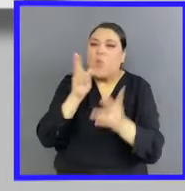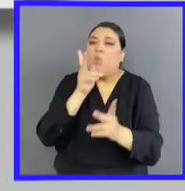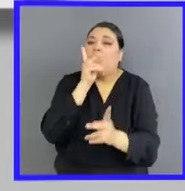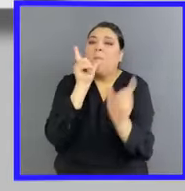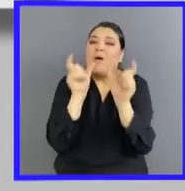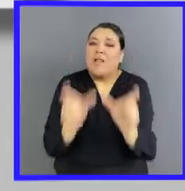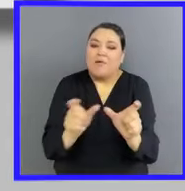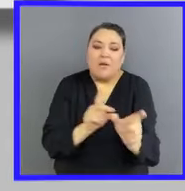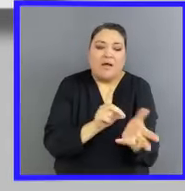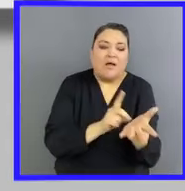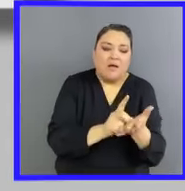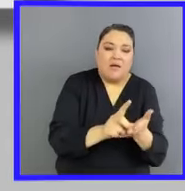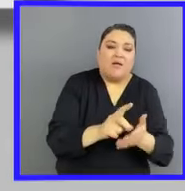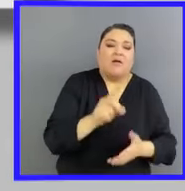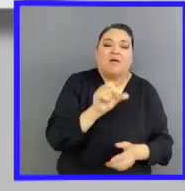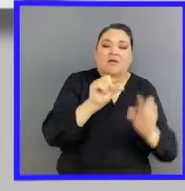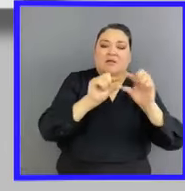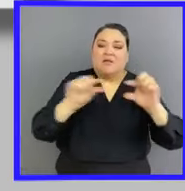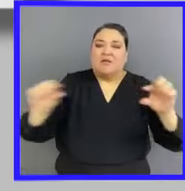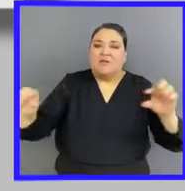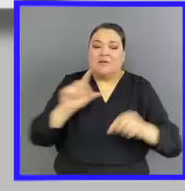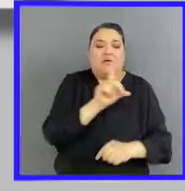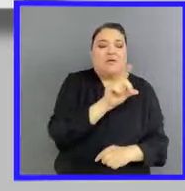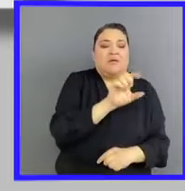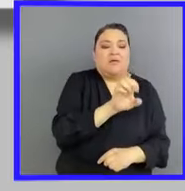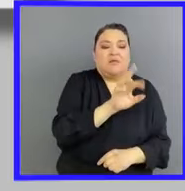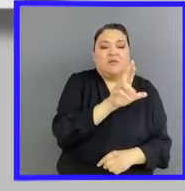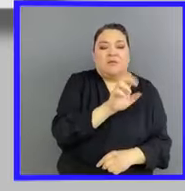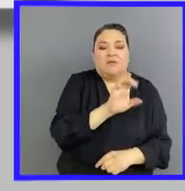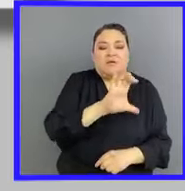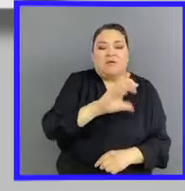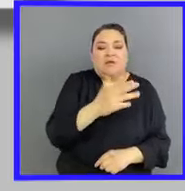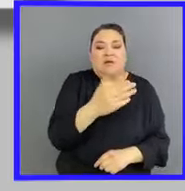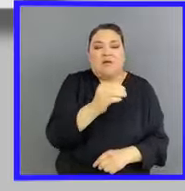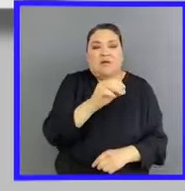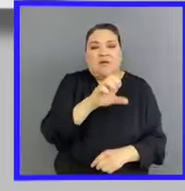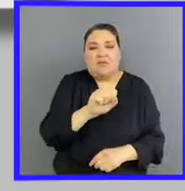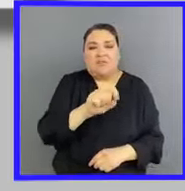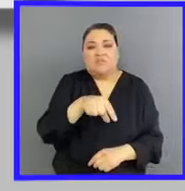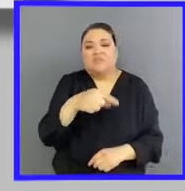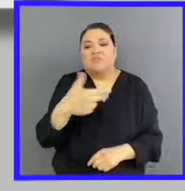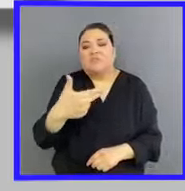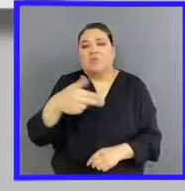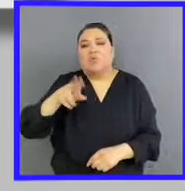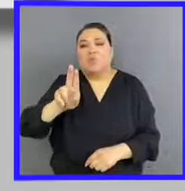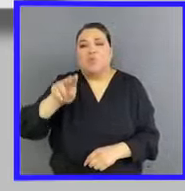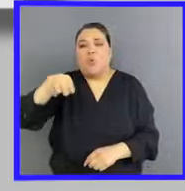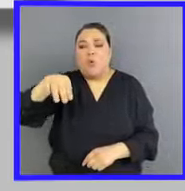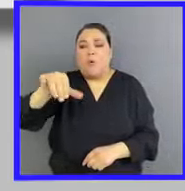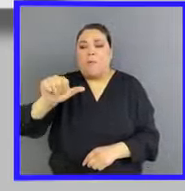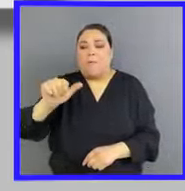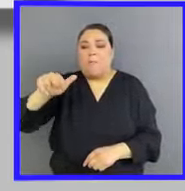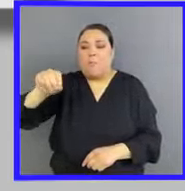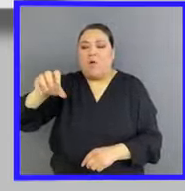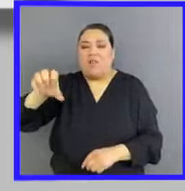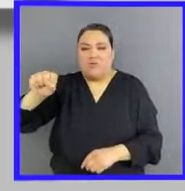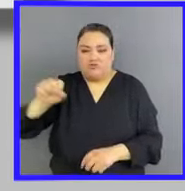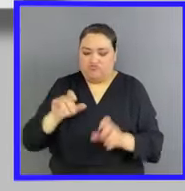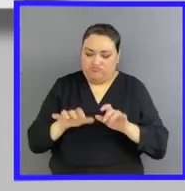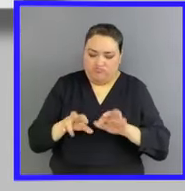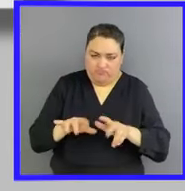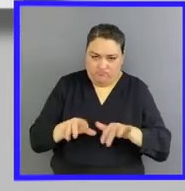pequeña barra que aparece en la parte superior, ¿no? Y se inicia escribiéndola manualmente, derechos